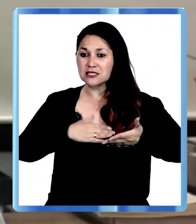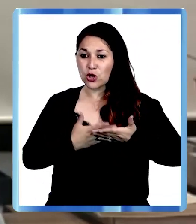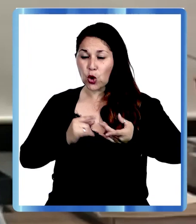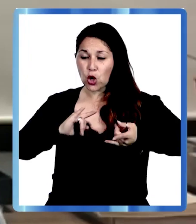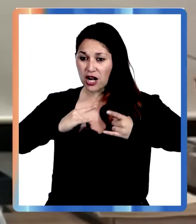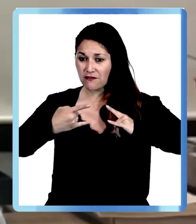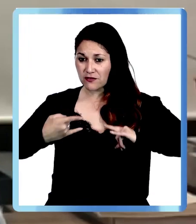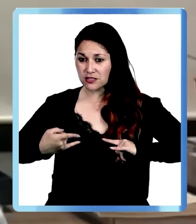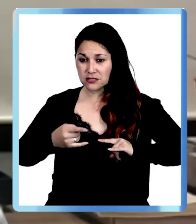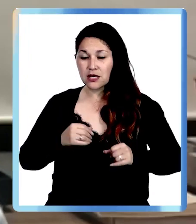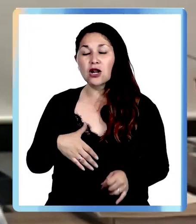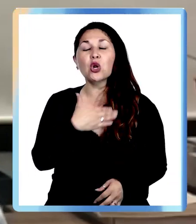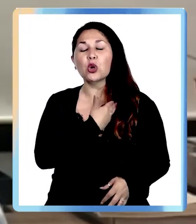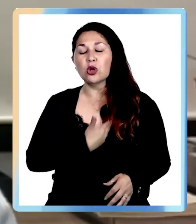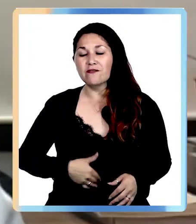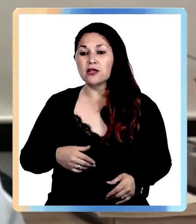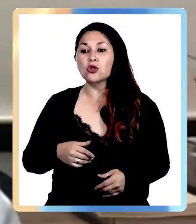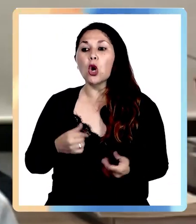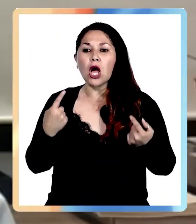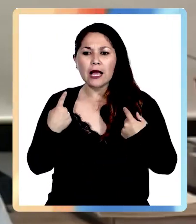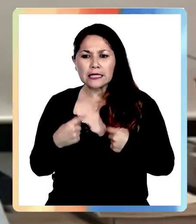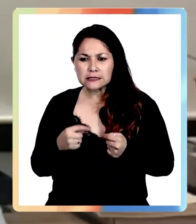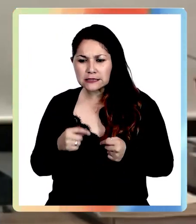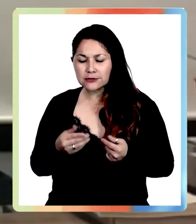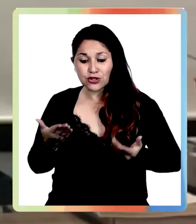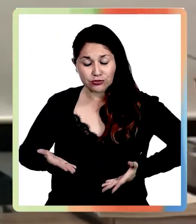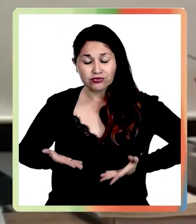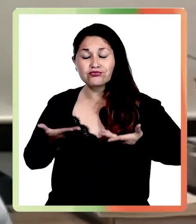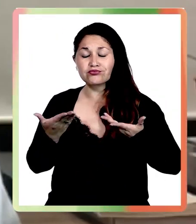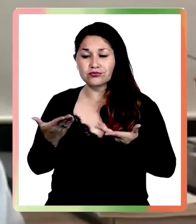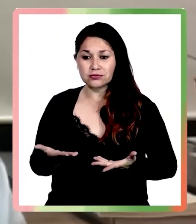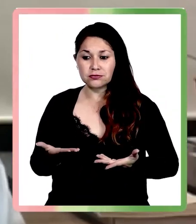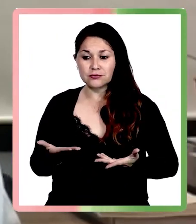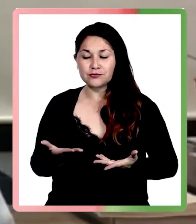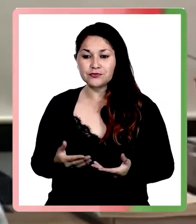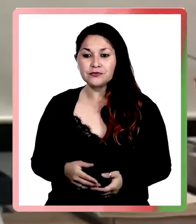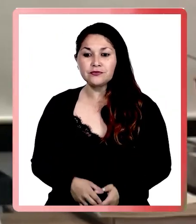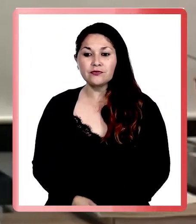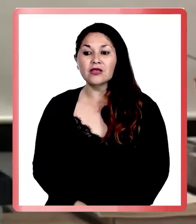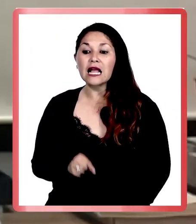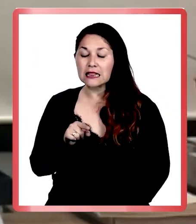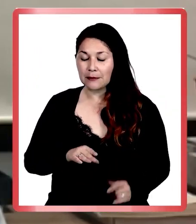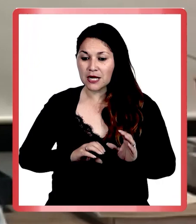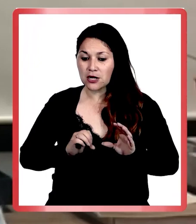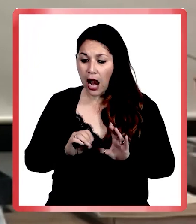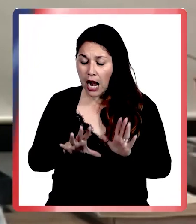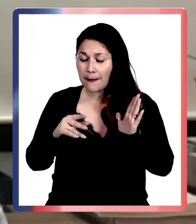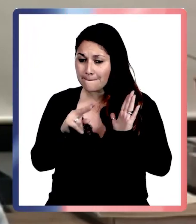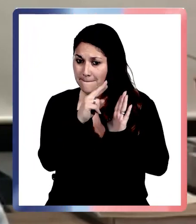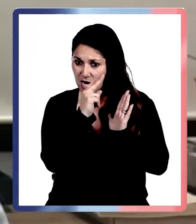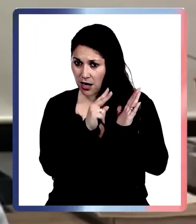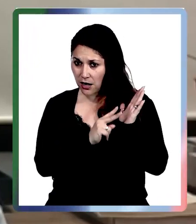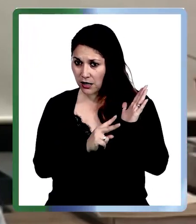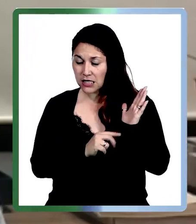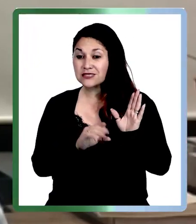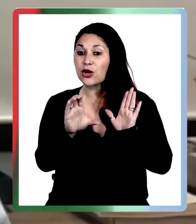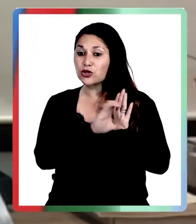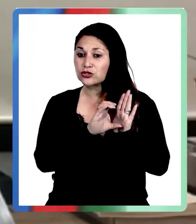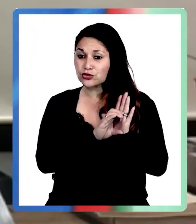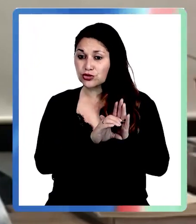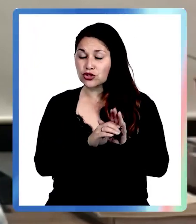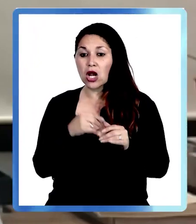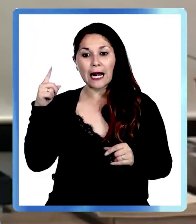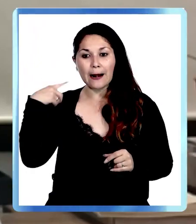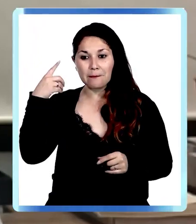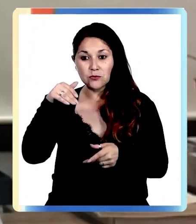universal, que el gobierno lo quiere poner y también va, eh, aparece en el proyecto constitucional que se está votando hoy